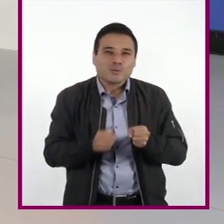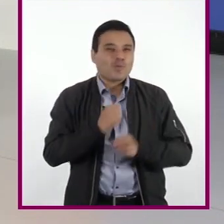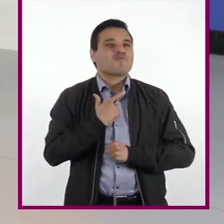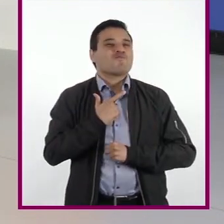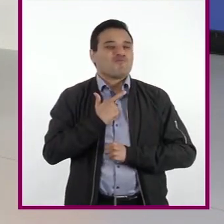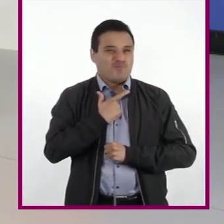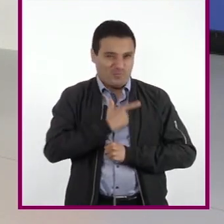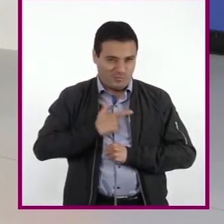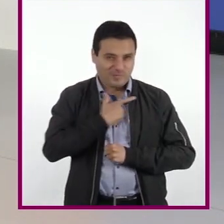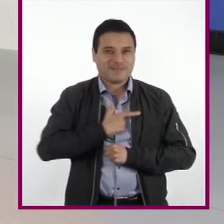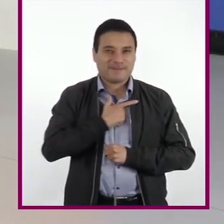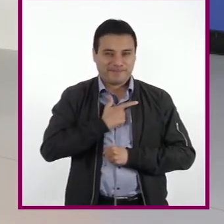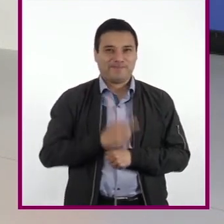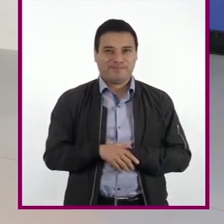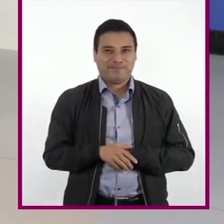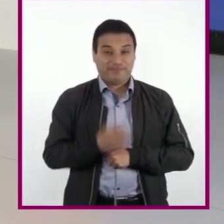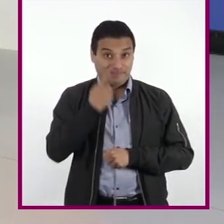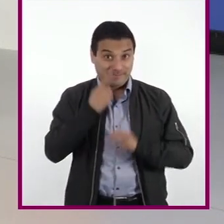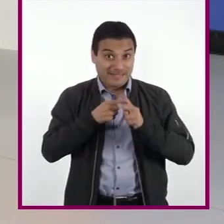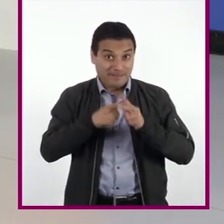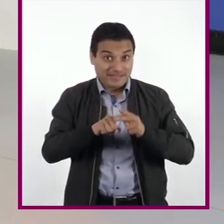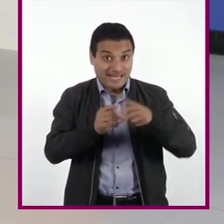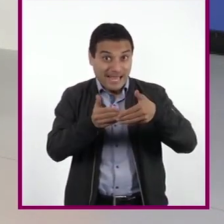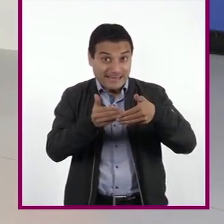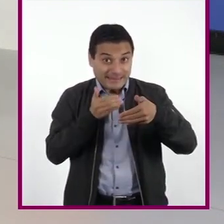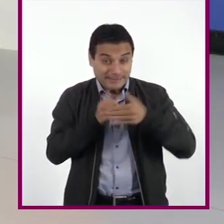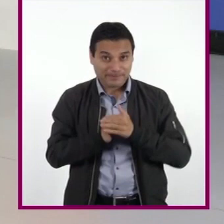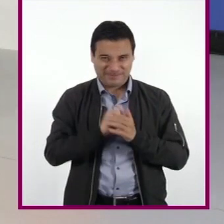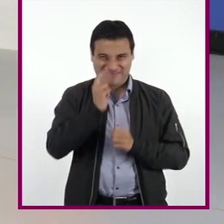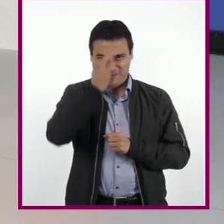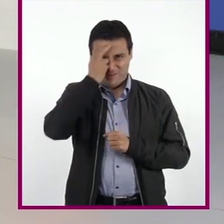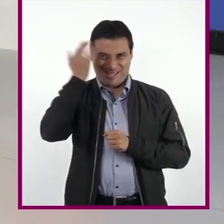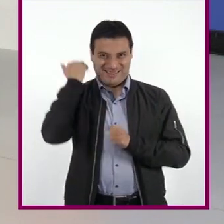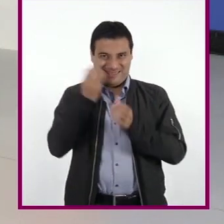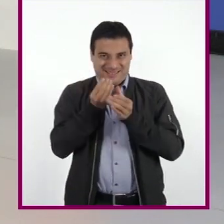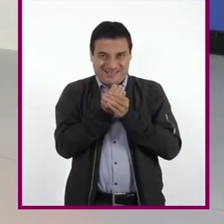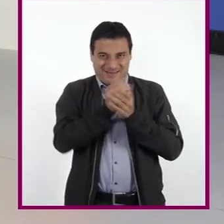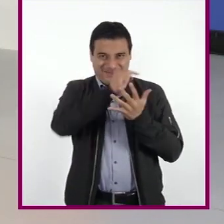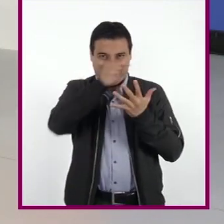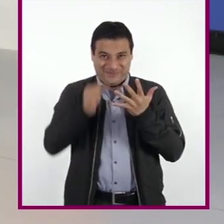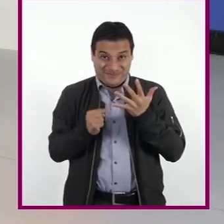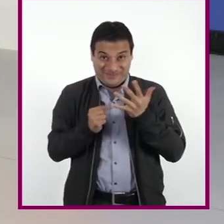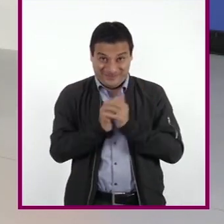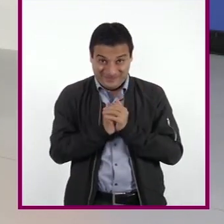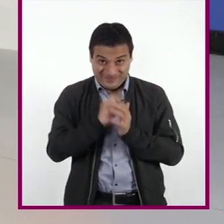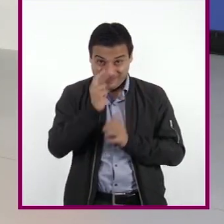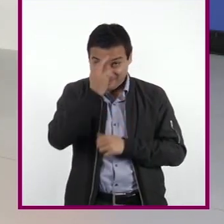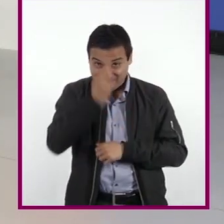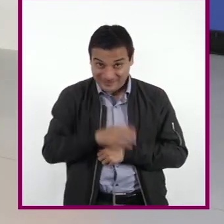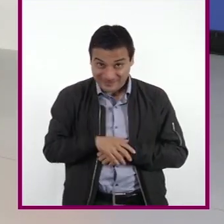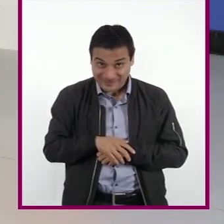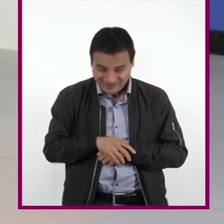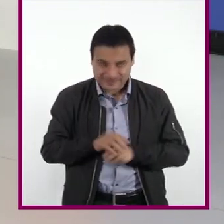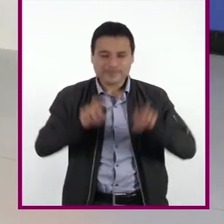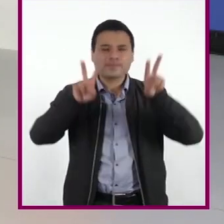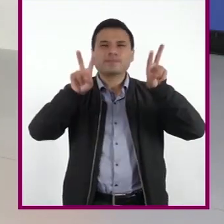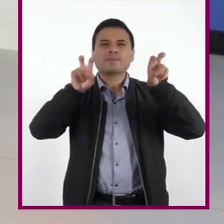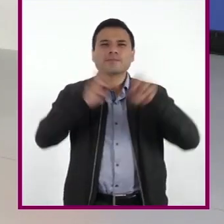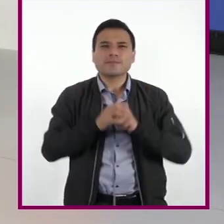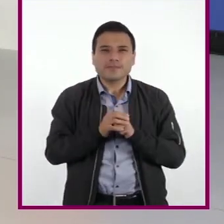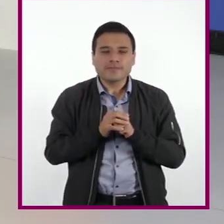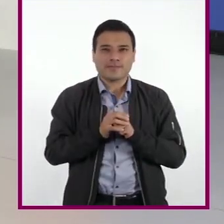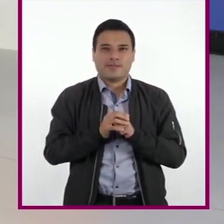verán. Antes de dar inicio, recapitulemos. En la sesión anterior identificaron qué son los organismos